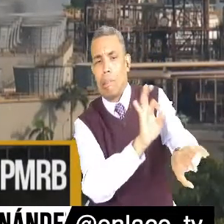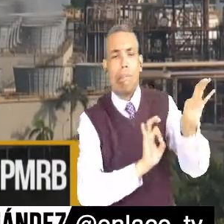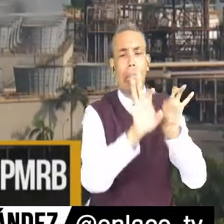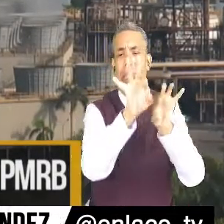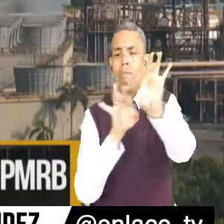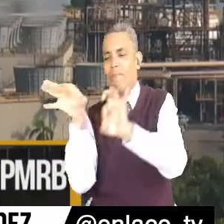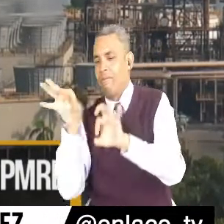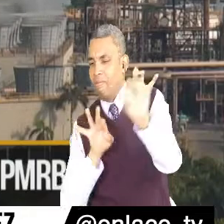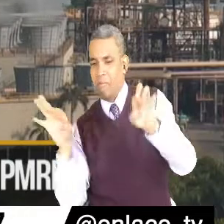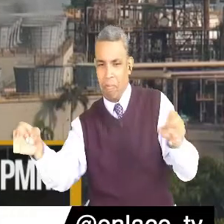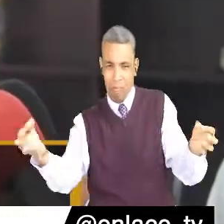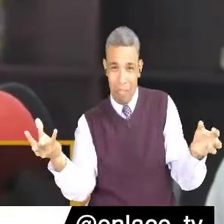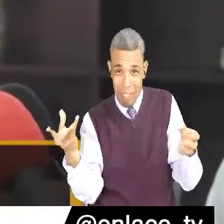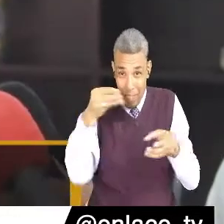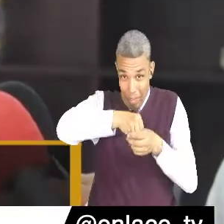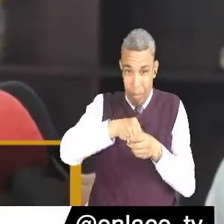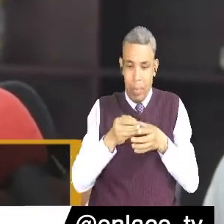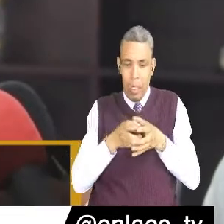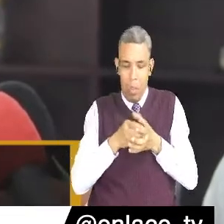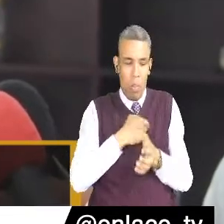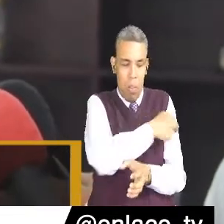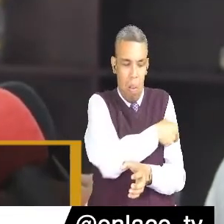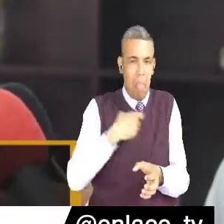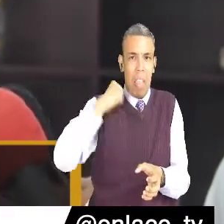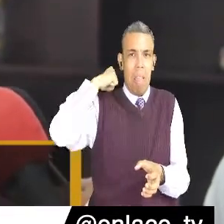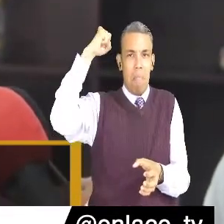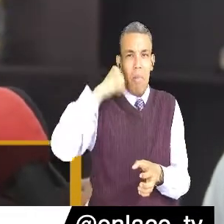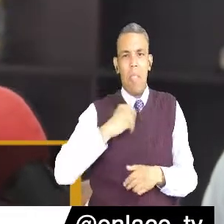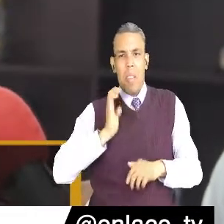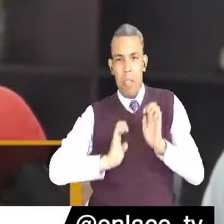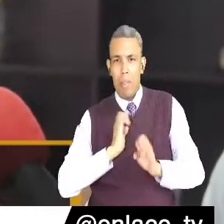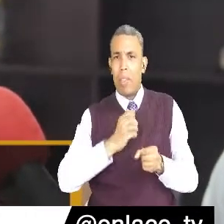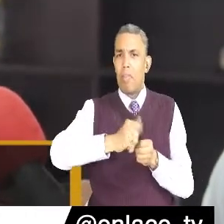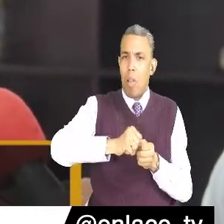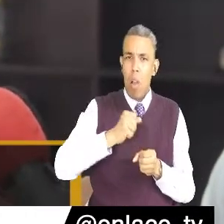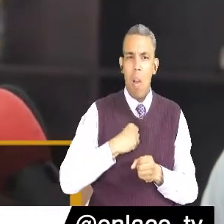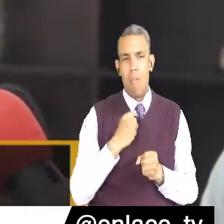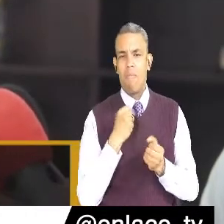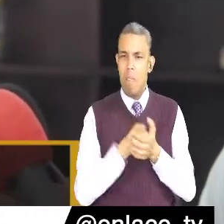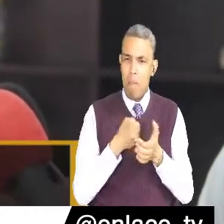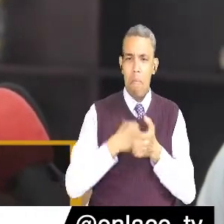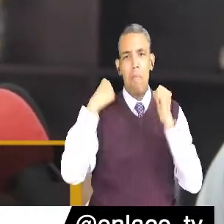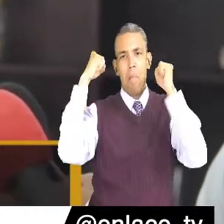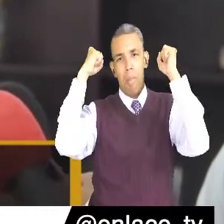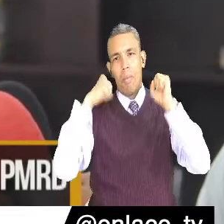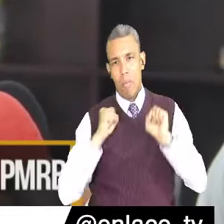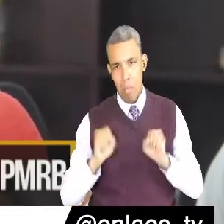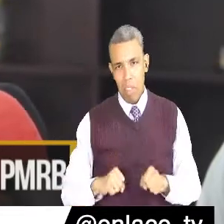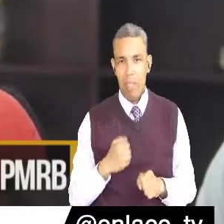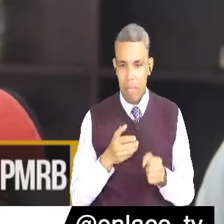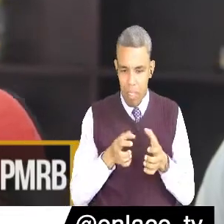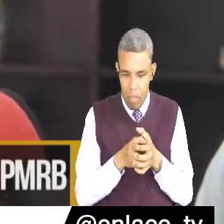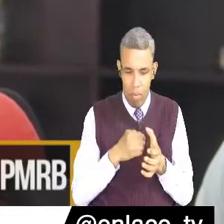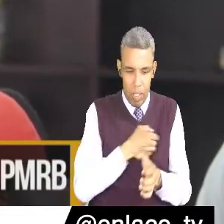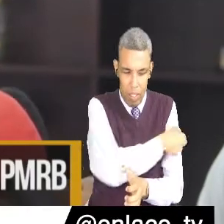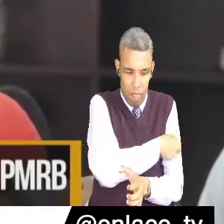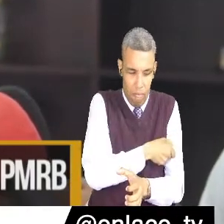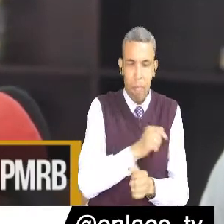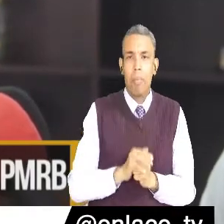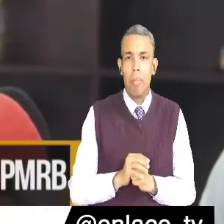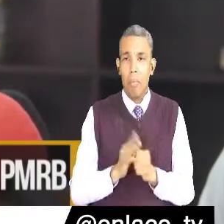agotadas todas las instancias que democráticamente se puedan adelantar a través de este comité cívico con el liderazgo del